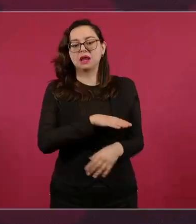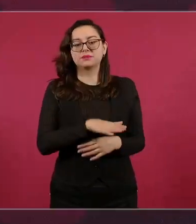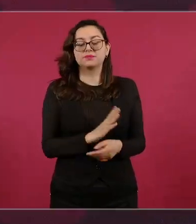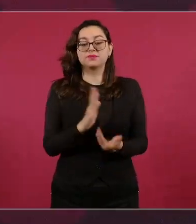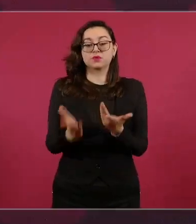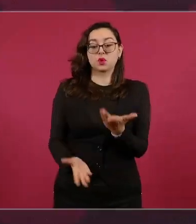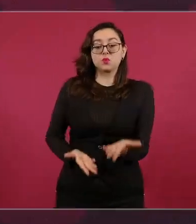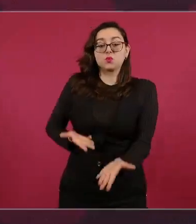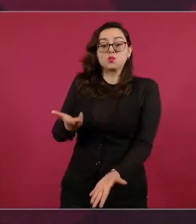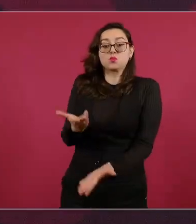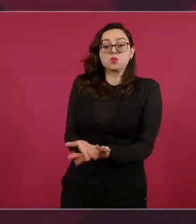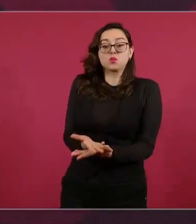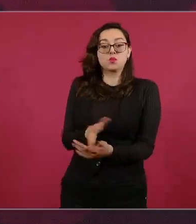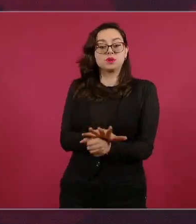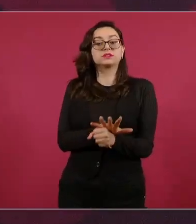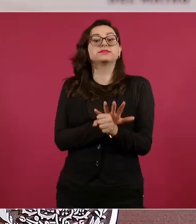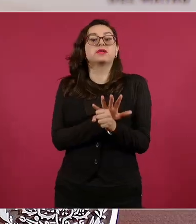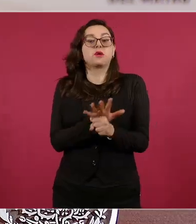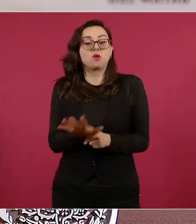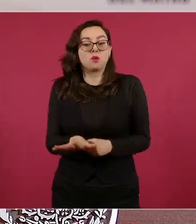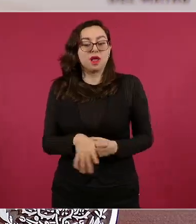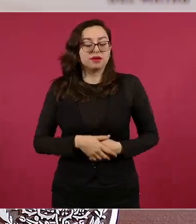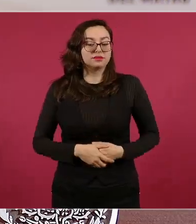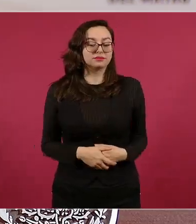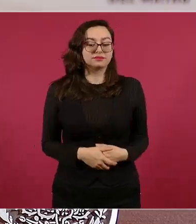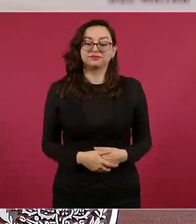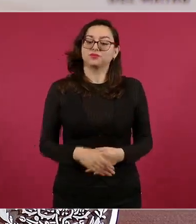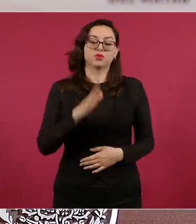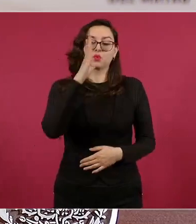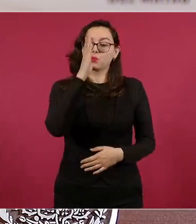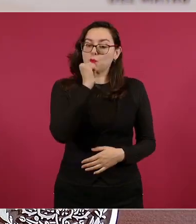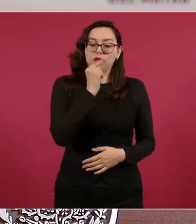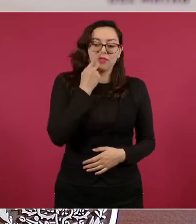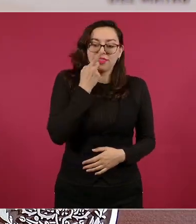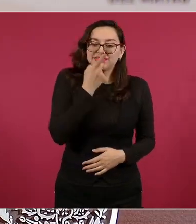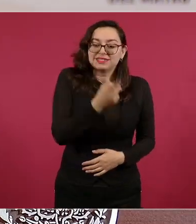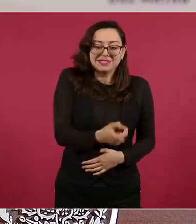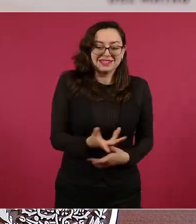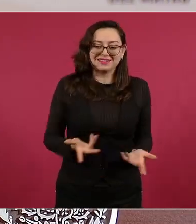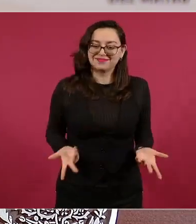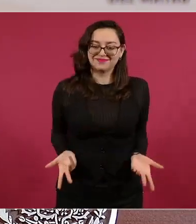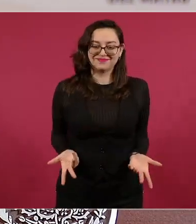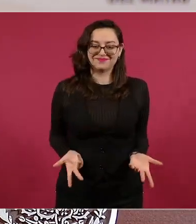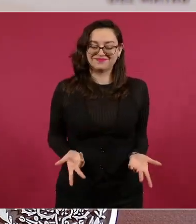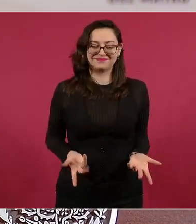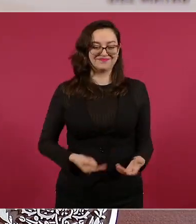No puedo yo repetirlo aquí porque me van a cepillar, entonces sí.